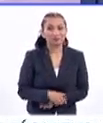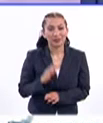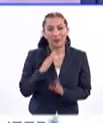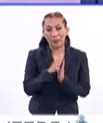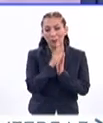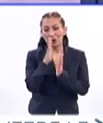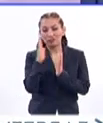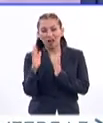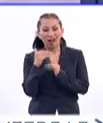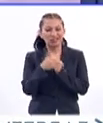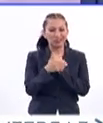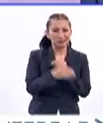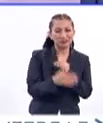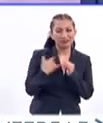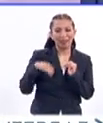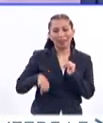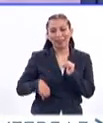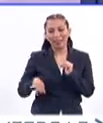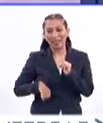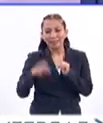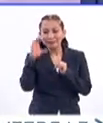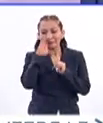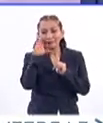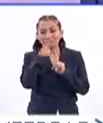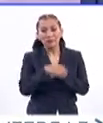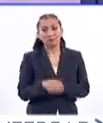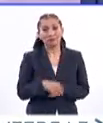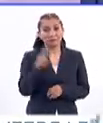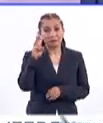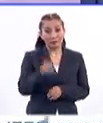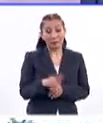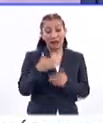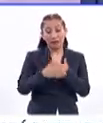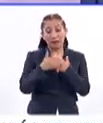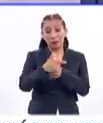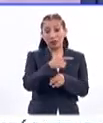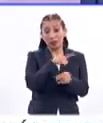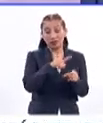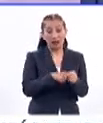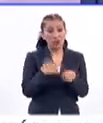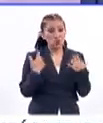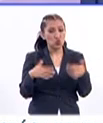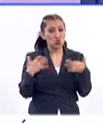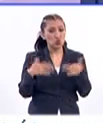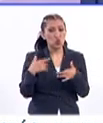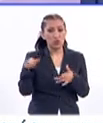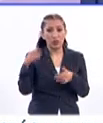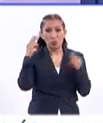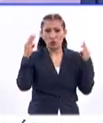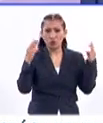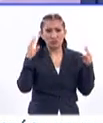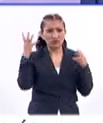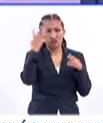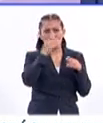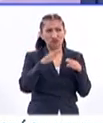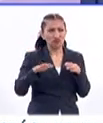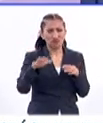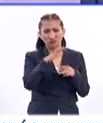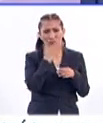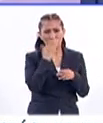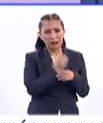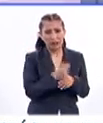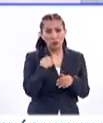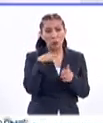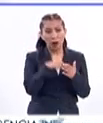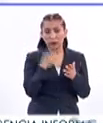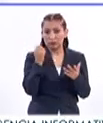sean bibliotecas, archivos, en fin. Claro. Cosas y la verdad es que el Archivo General de la Nación es un recinto fantástico, muy